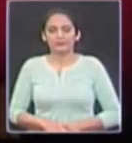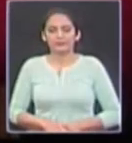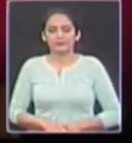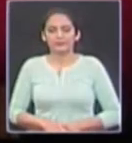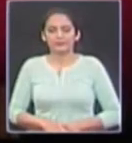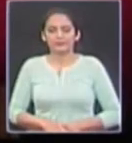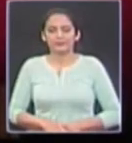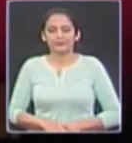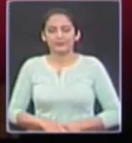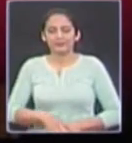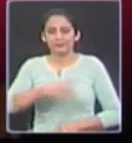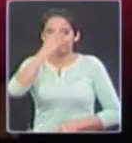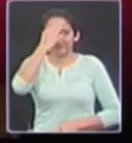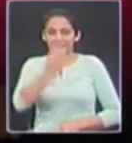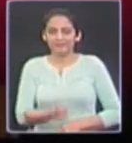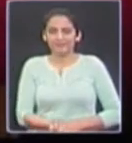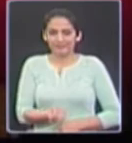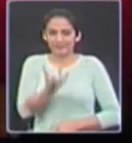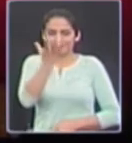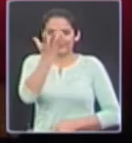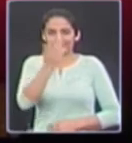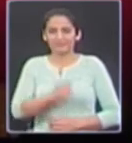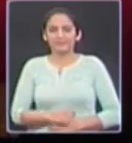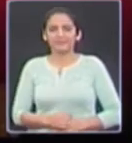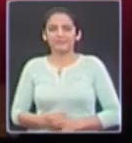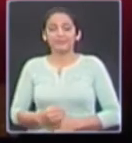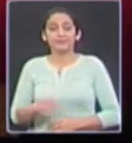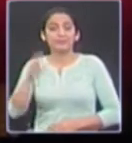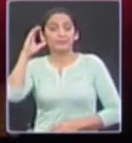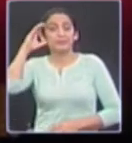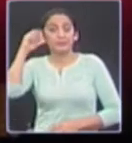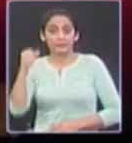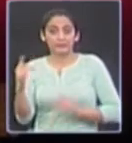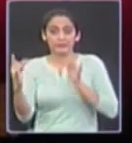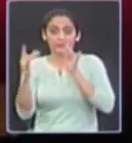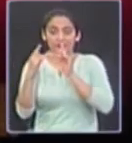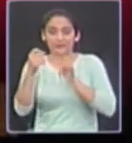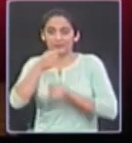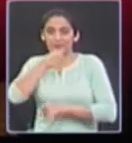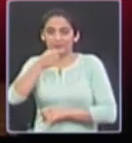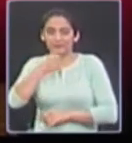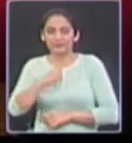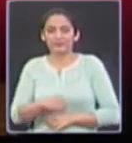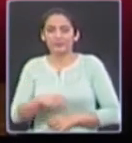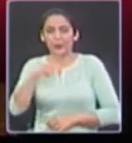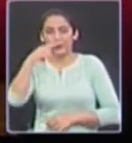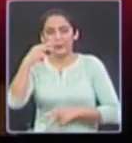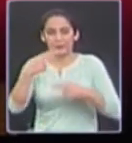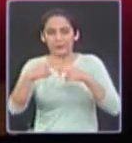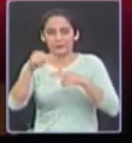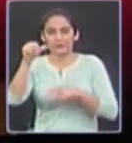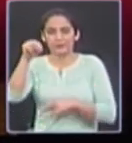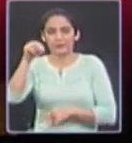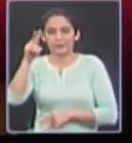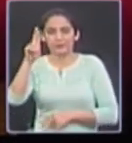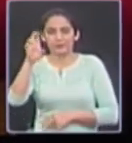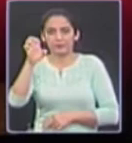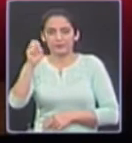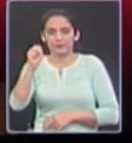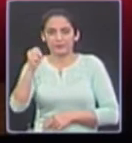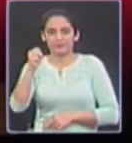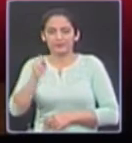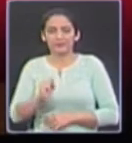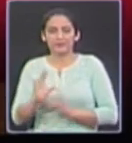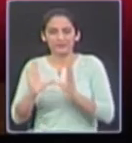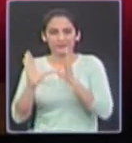Amigos televidentes, muy buenos días. Nos acompaña en la ciudad de Cuenca el economista Andrés Robalino, presidente de la Cámara de Industrias de Cuenca.